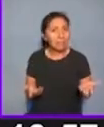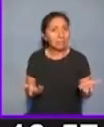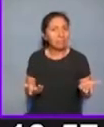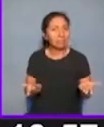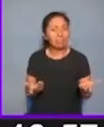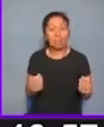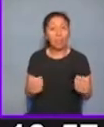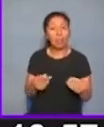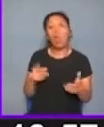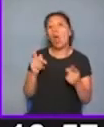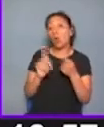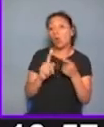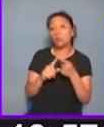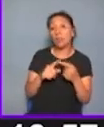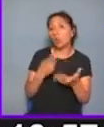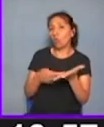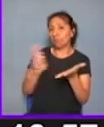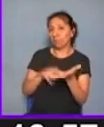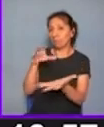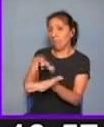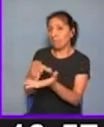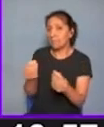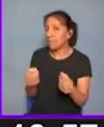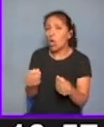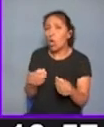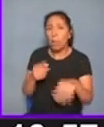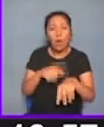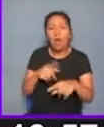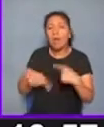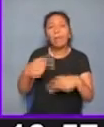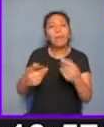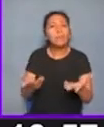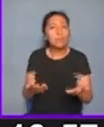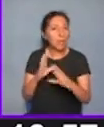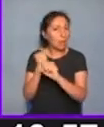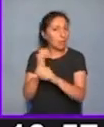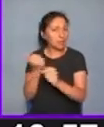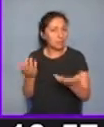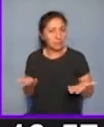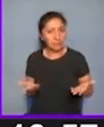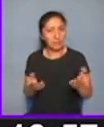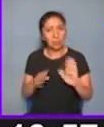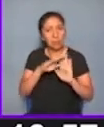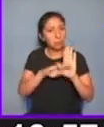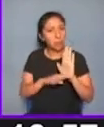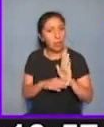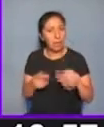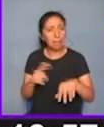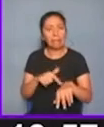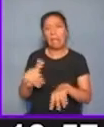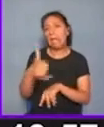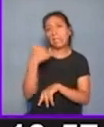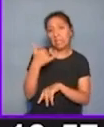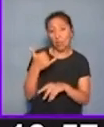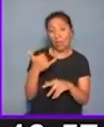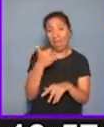nuevamente con la empresa para ver eh nuevamente la frecuencia porque Incluso el el programa que tienen en el celular que usan